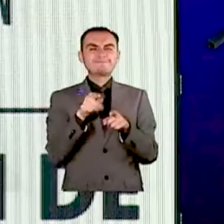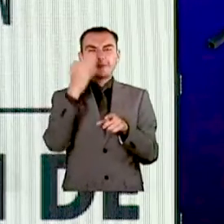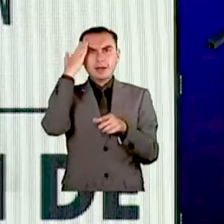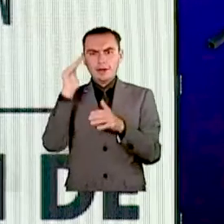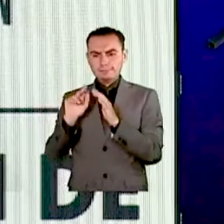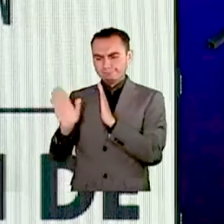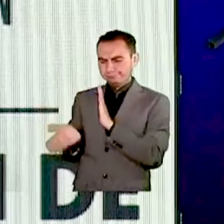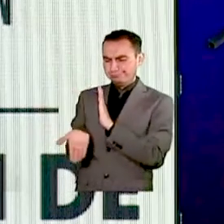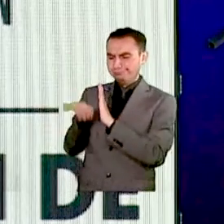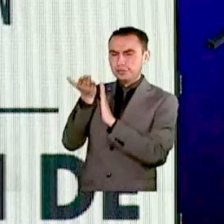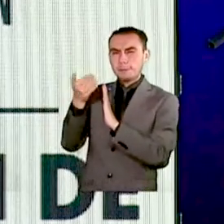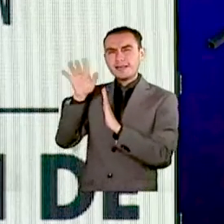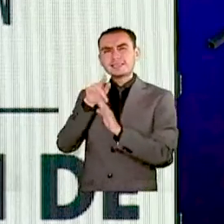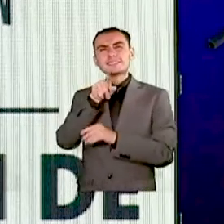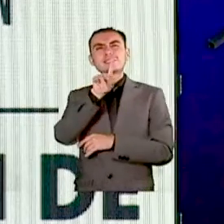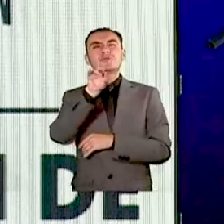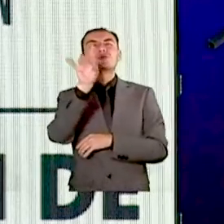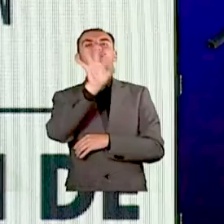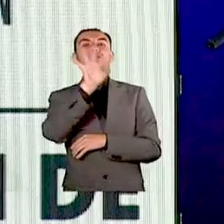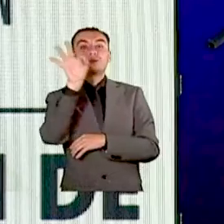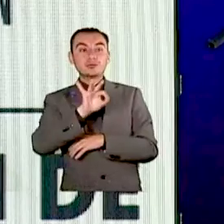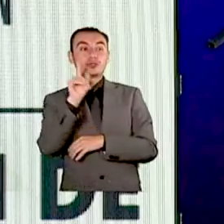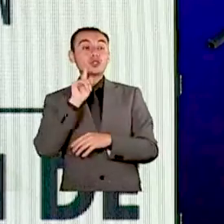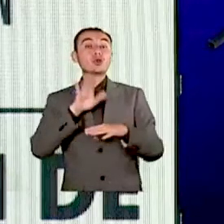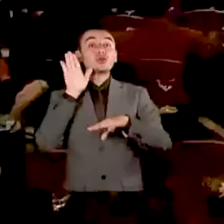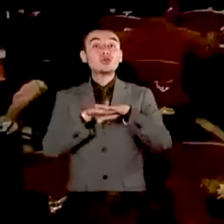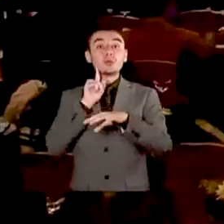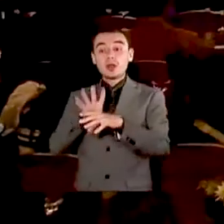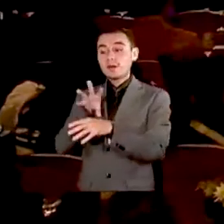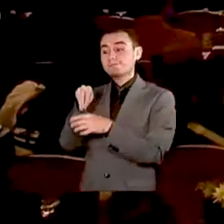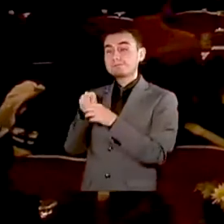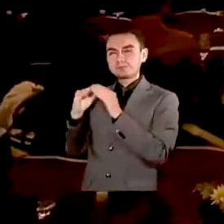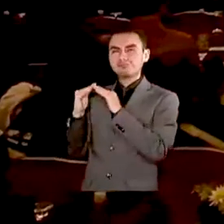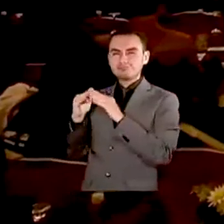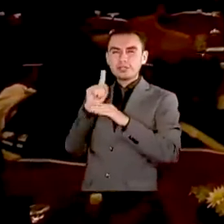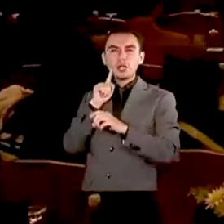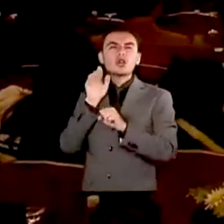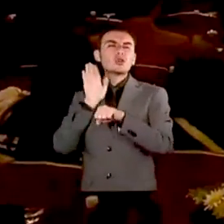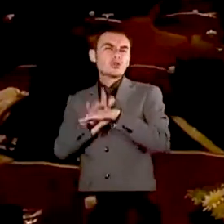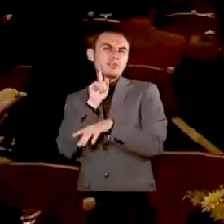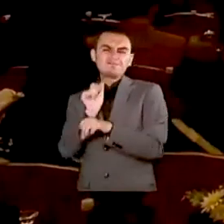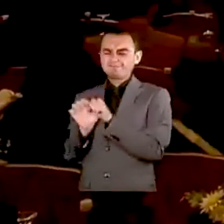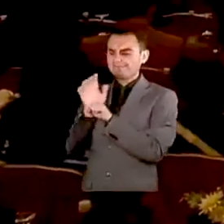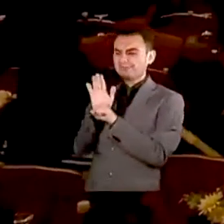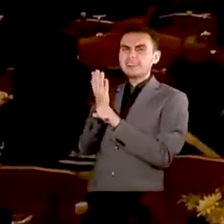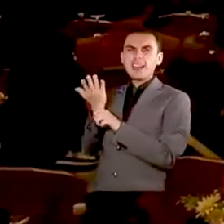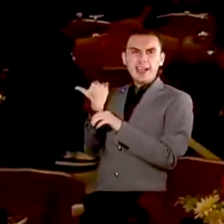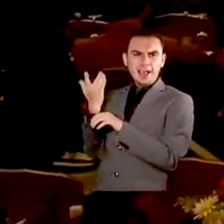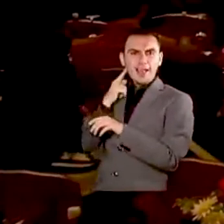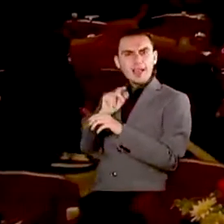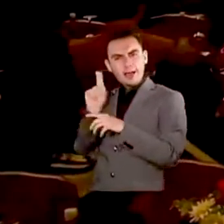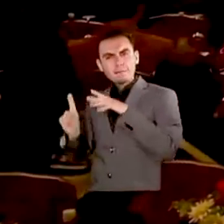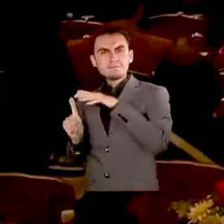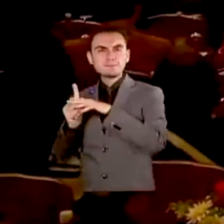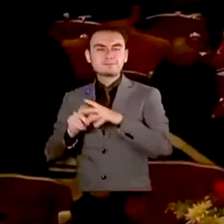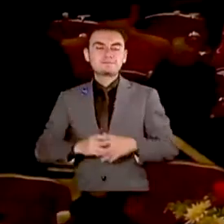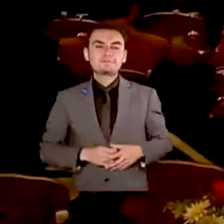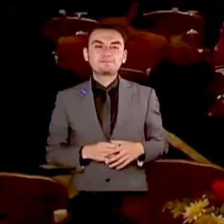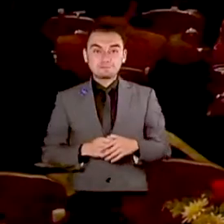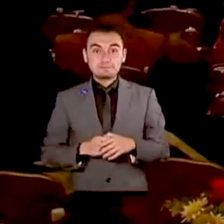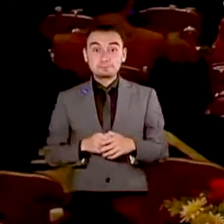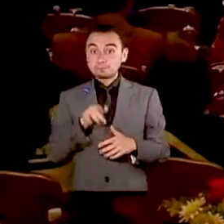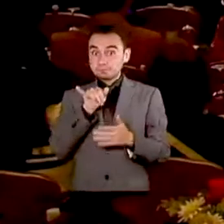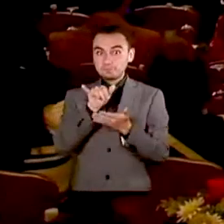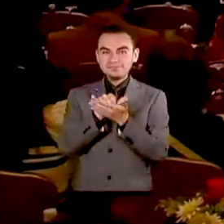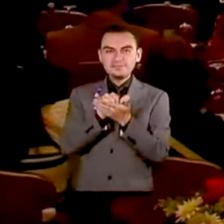un 150% durante el confinamiento estricto generado como consecuencia de la pandemia por el COVID-19.